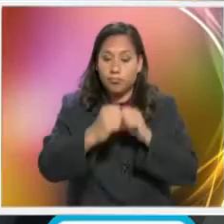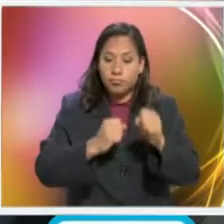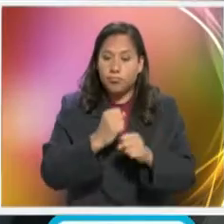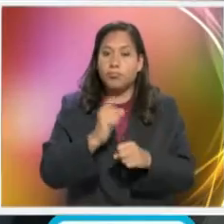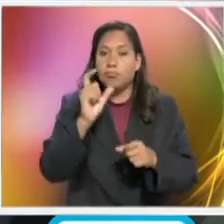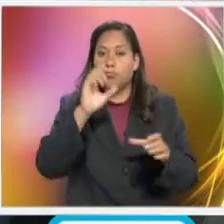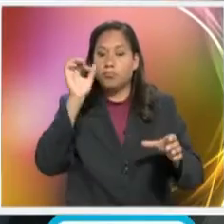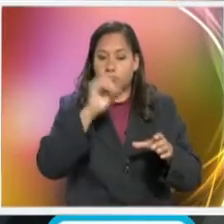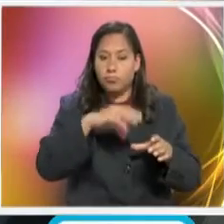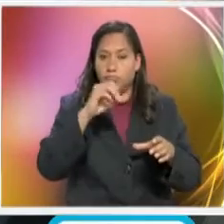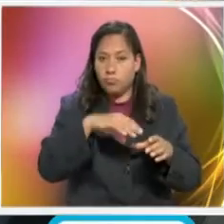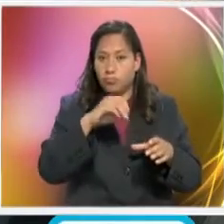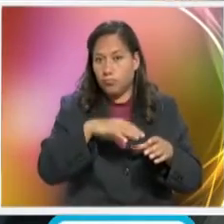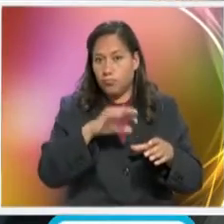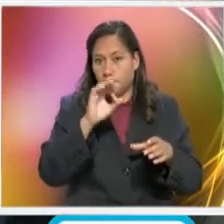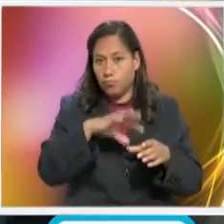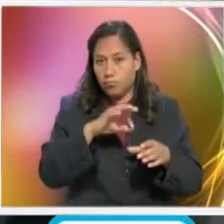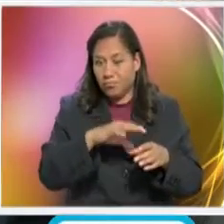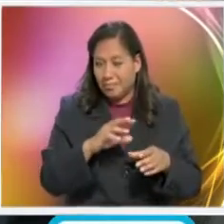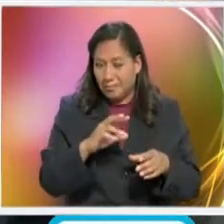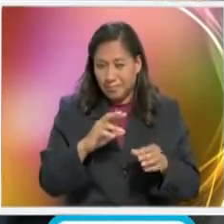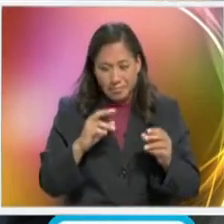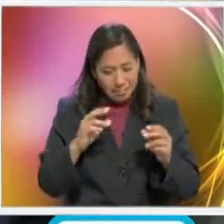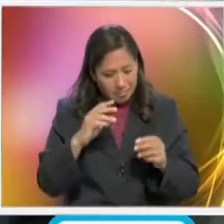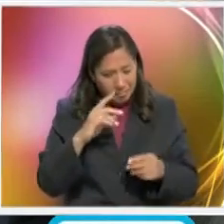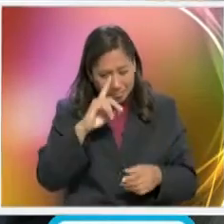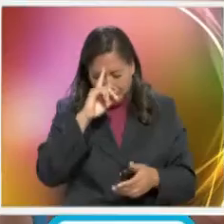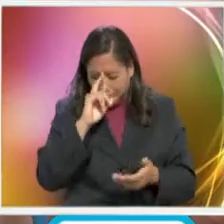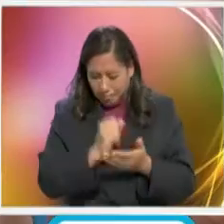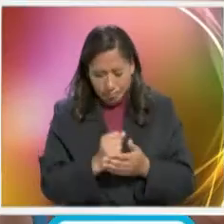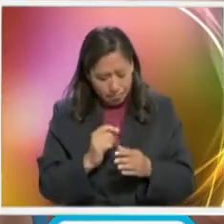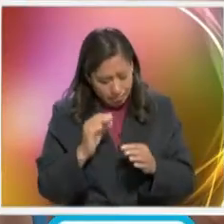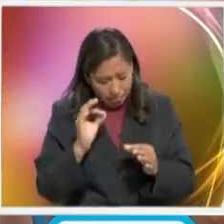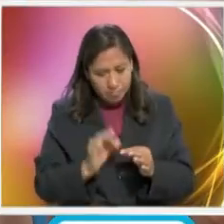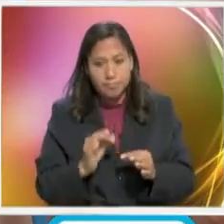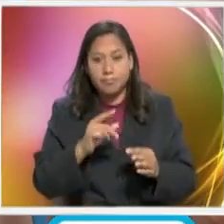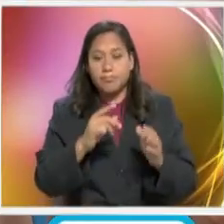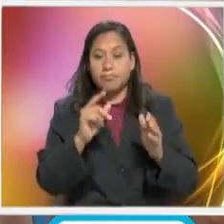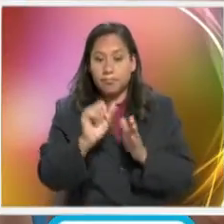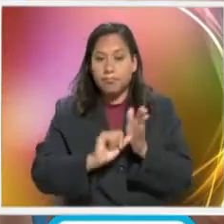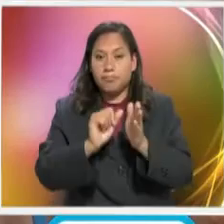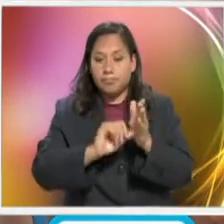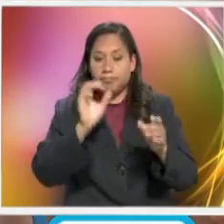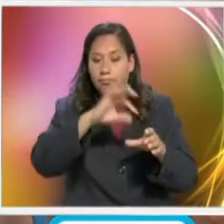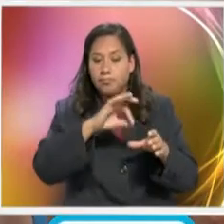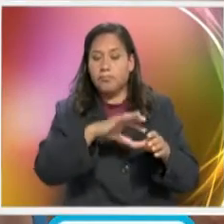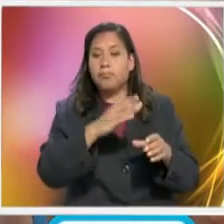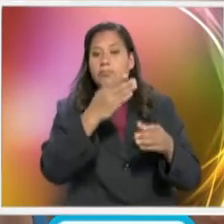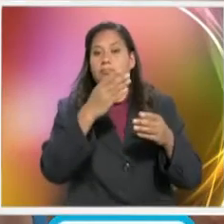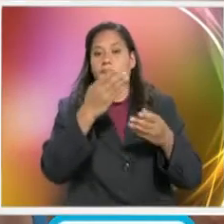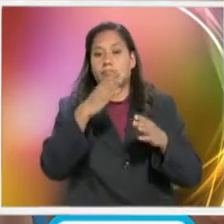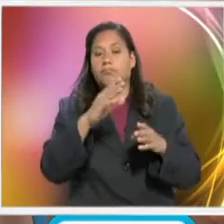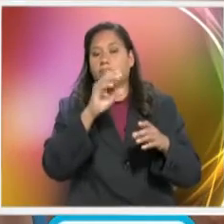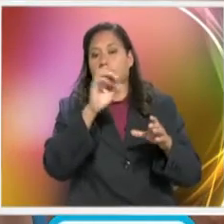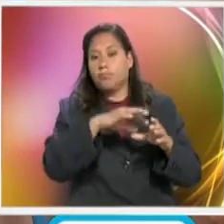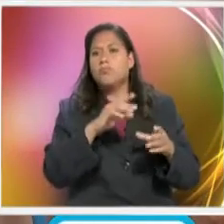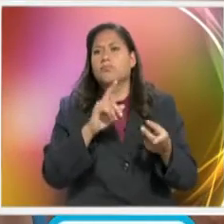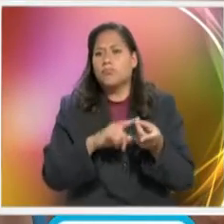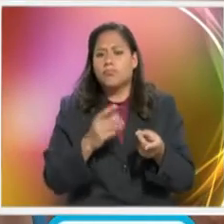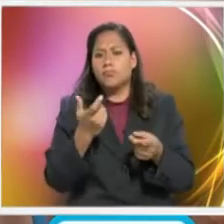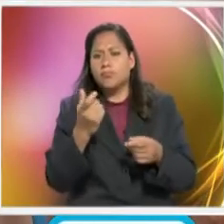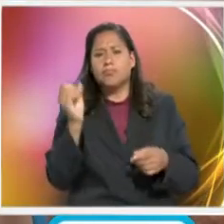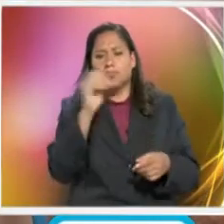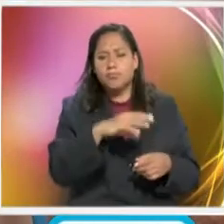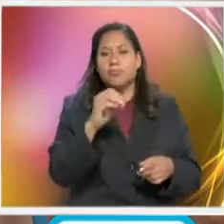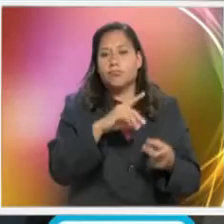ahorrar, ¿Sí? ¿no? Y ser religiosamente estricto con la mensualidad Exacto. de ese dinero Así en una es. cuenta de ahorros. ¿Qué nos recomiendas? ¿Dónde vamos poniendo ese Pues